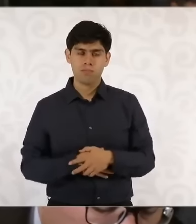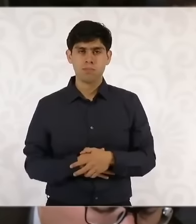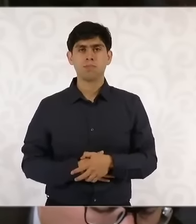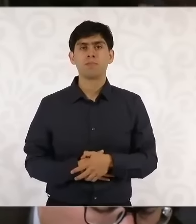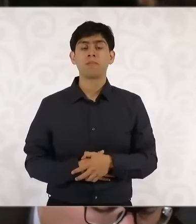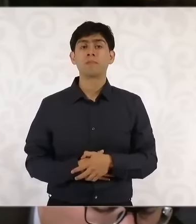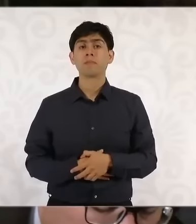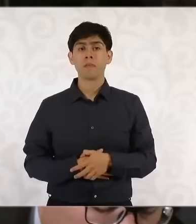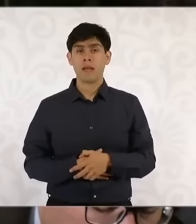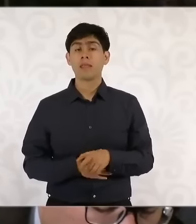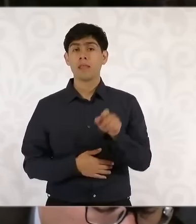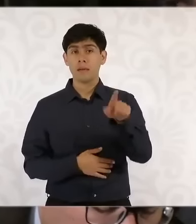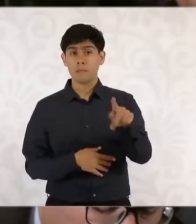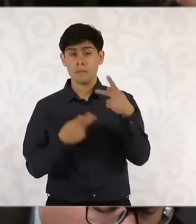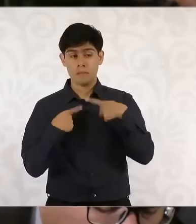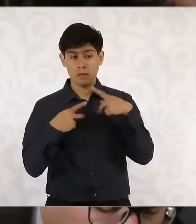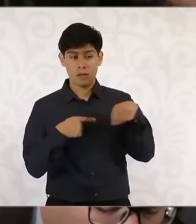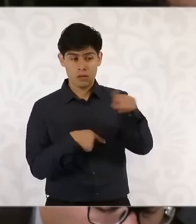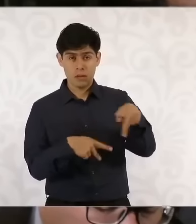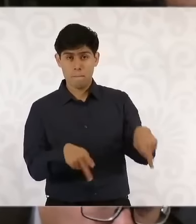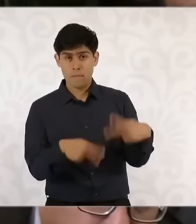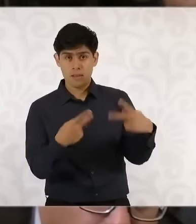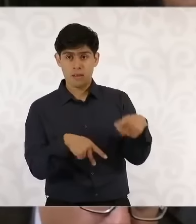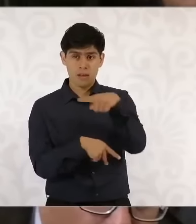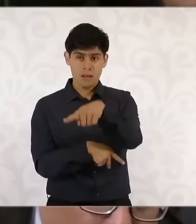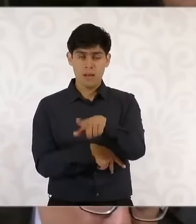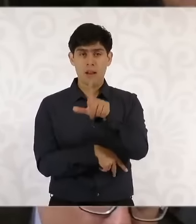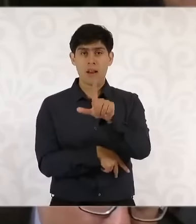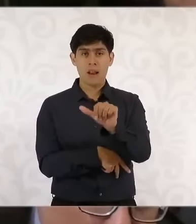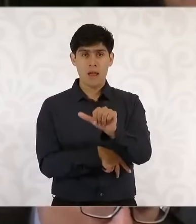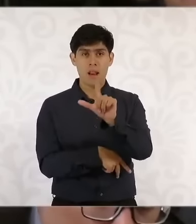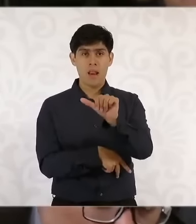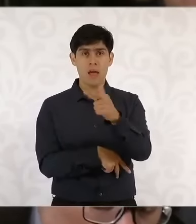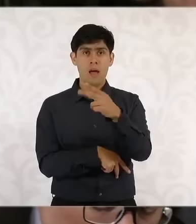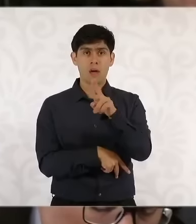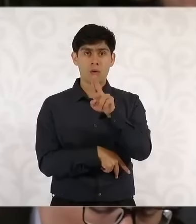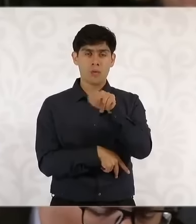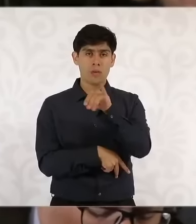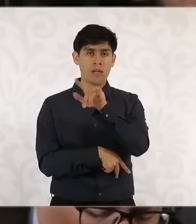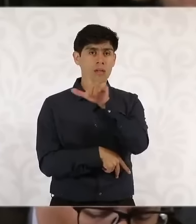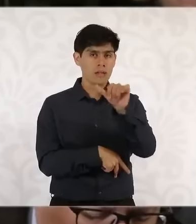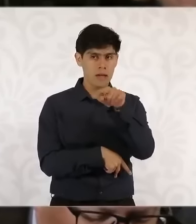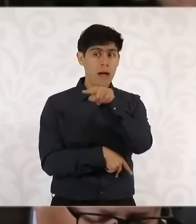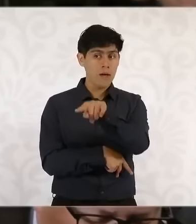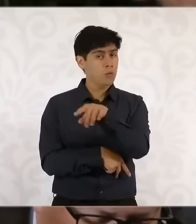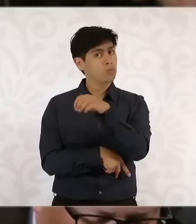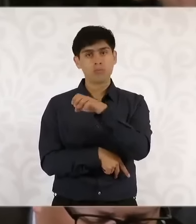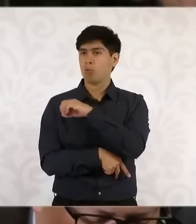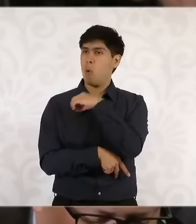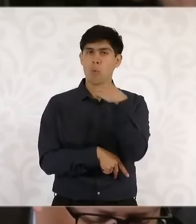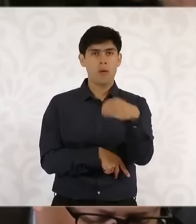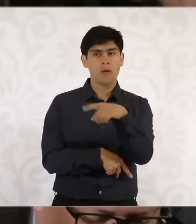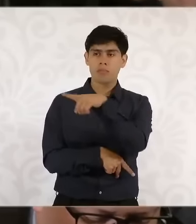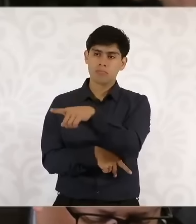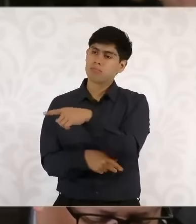Especialmente los comerciantes de La Lagunilla, que pues los obligaron a ir a la marcha porque si no